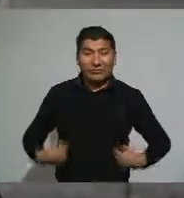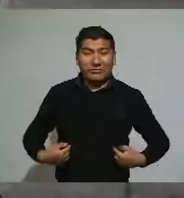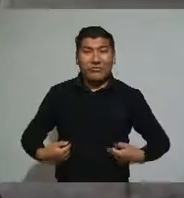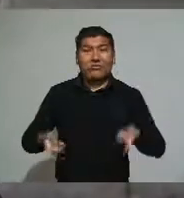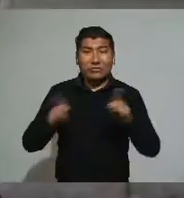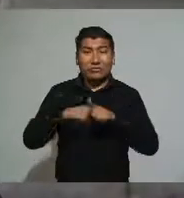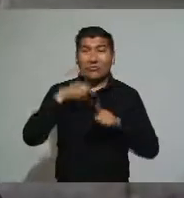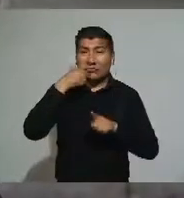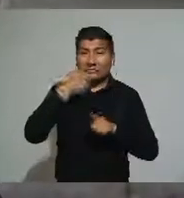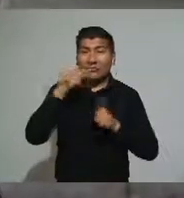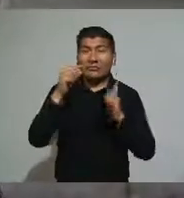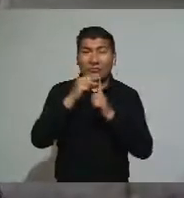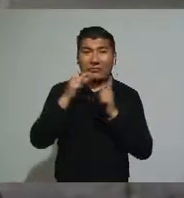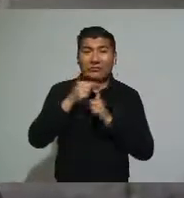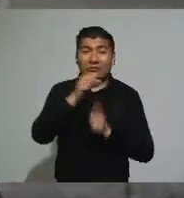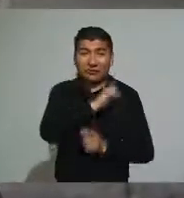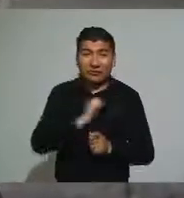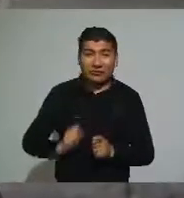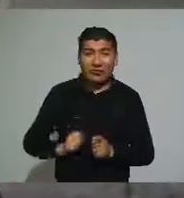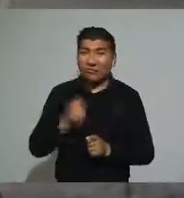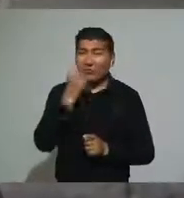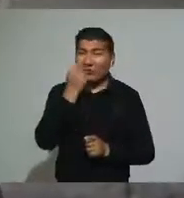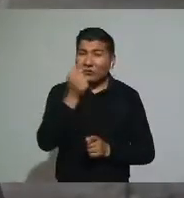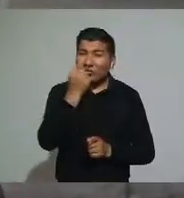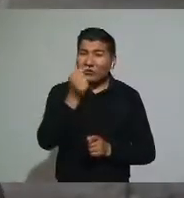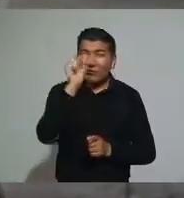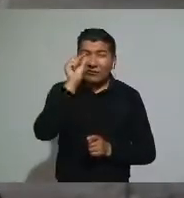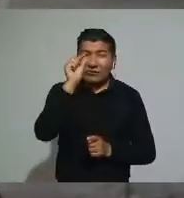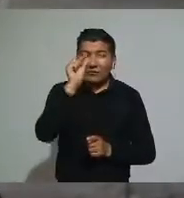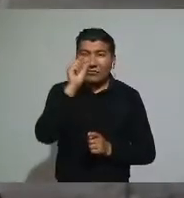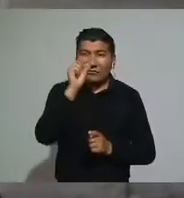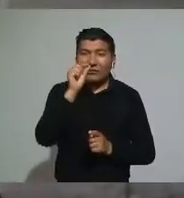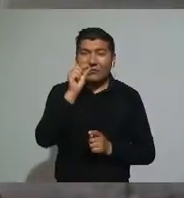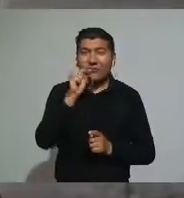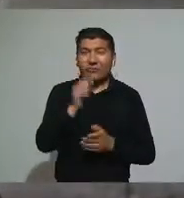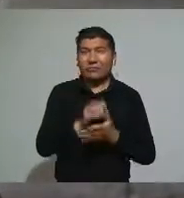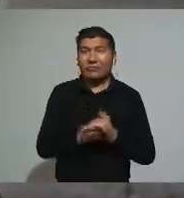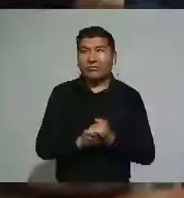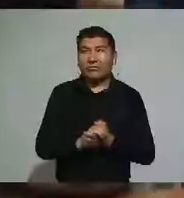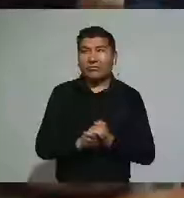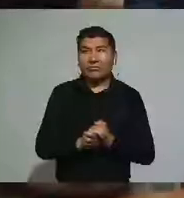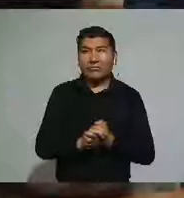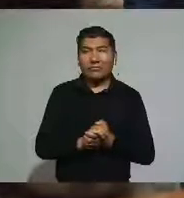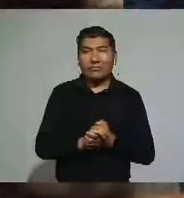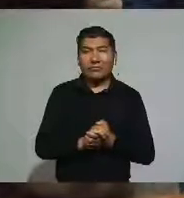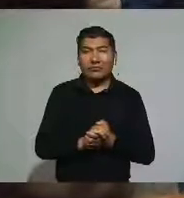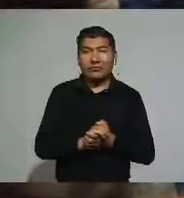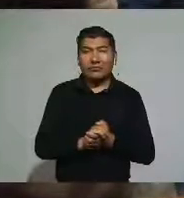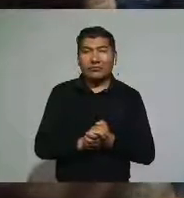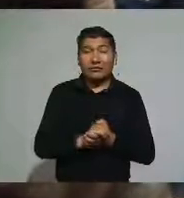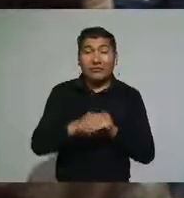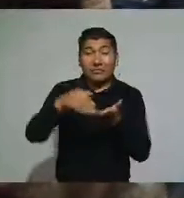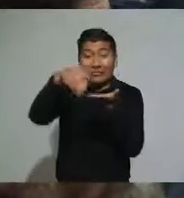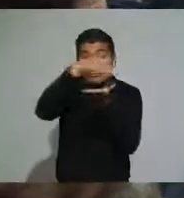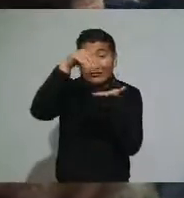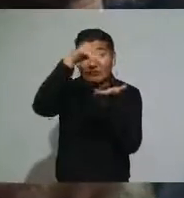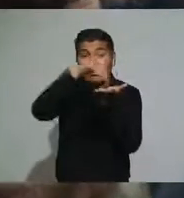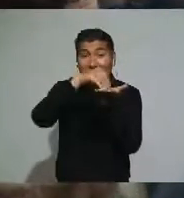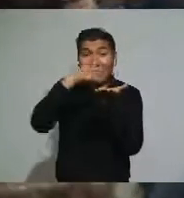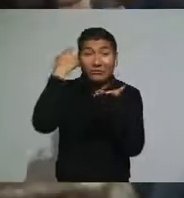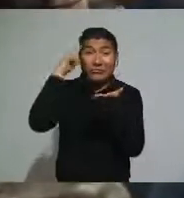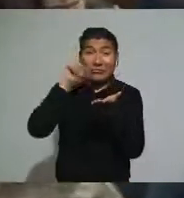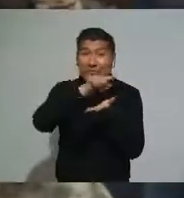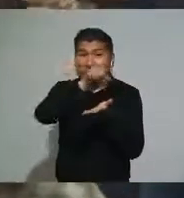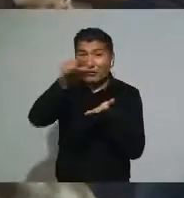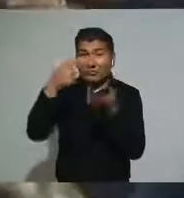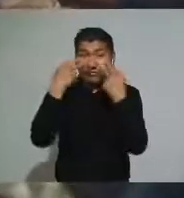del Señor? Un sencillo pero significativo gesto. En el centro, y para que lo